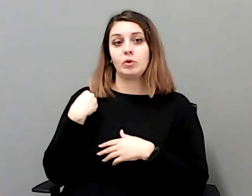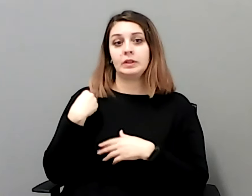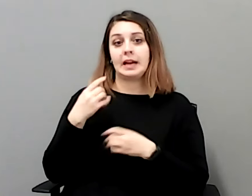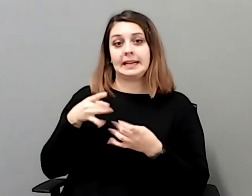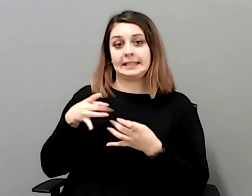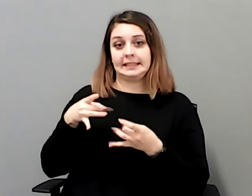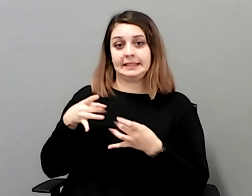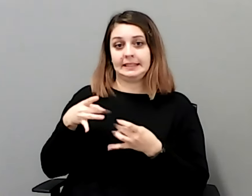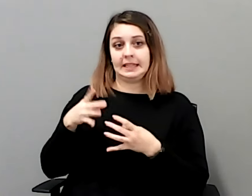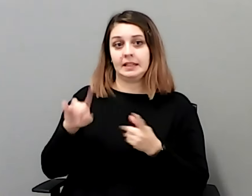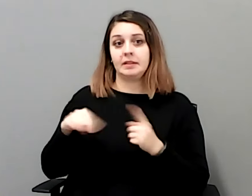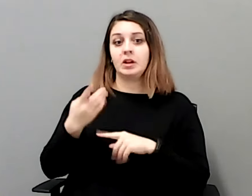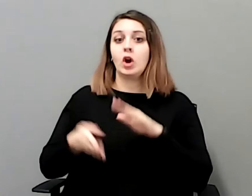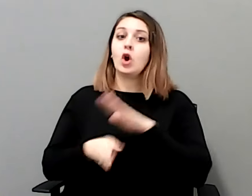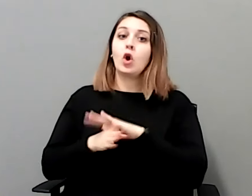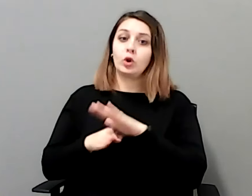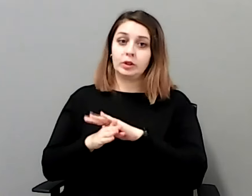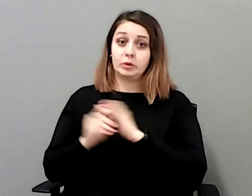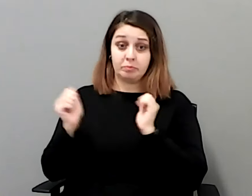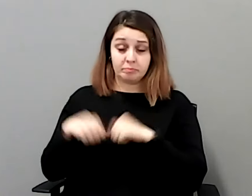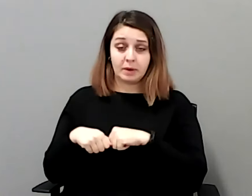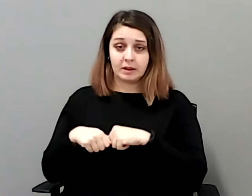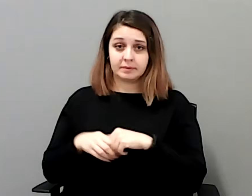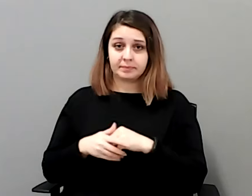chat y continuamos, ¿vale?